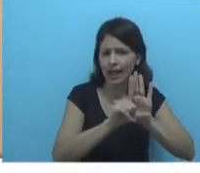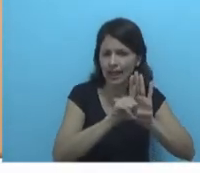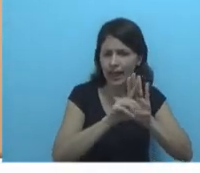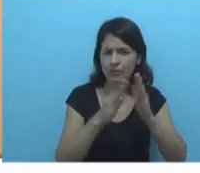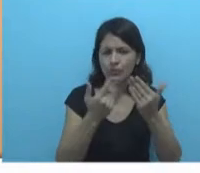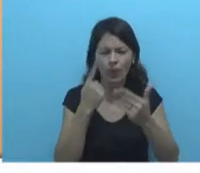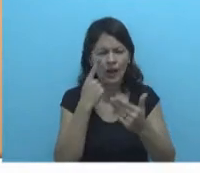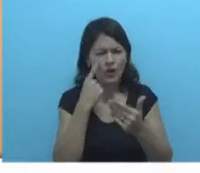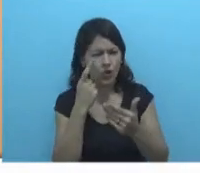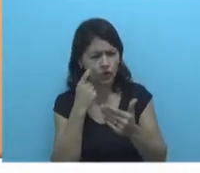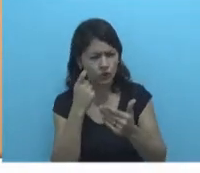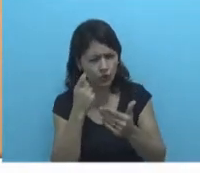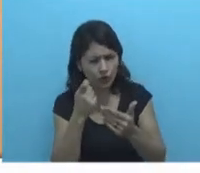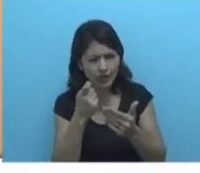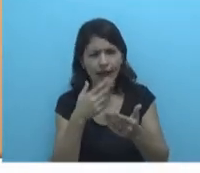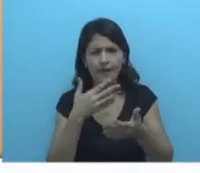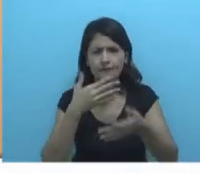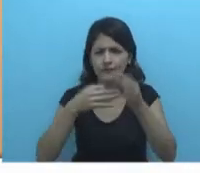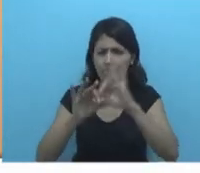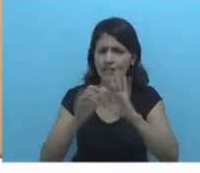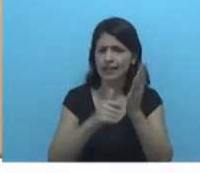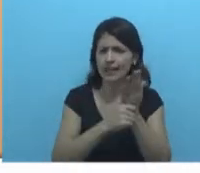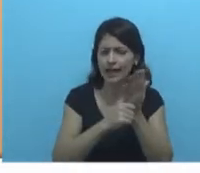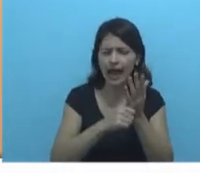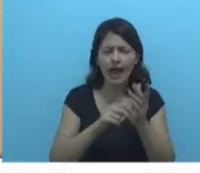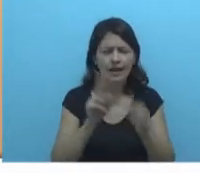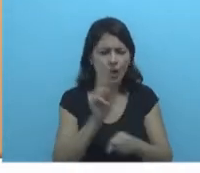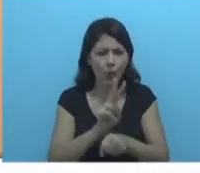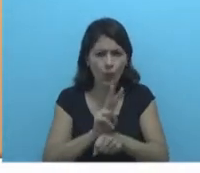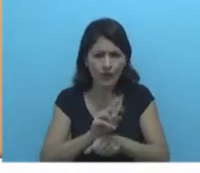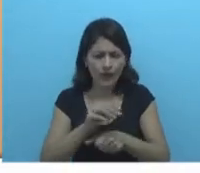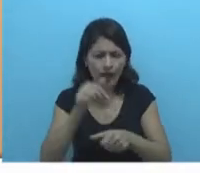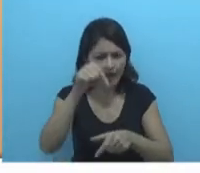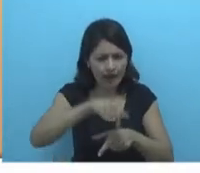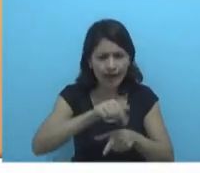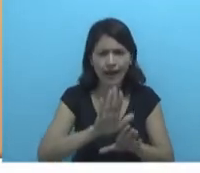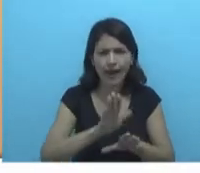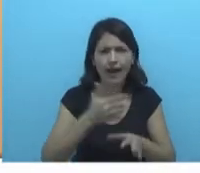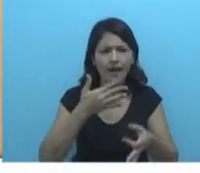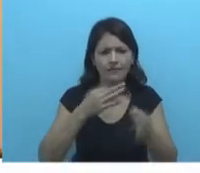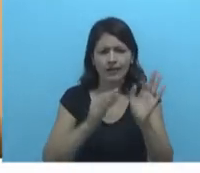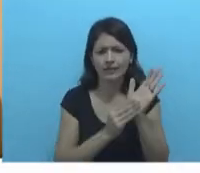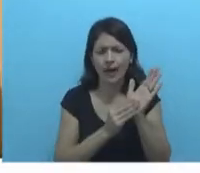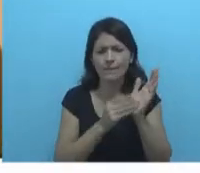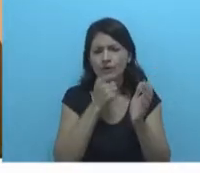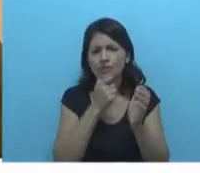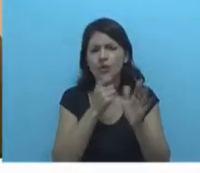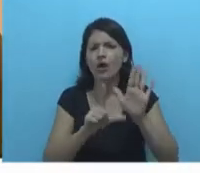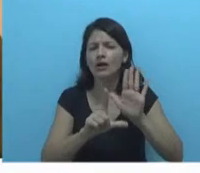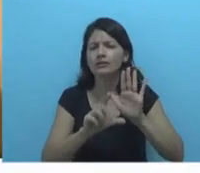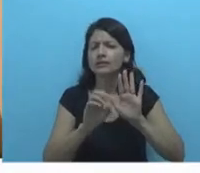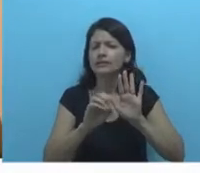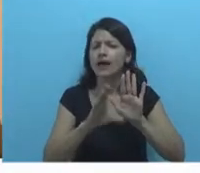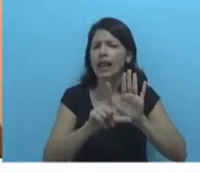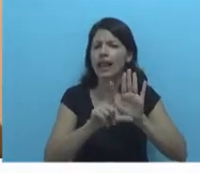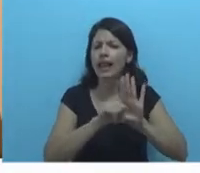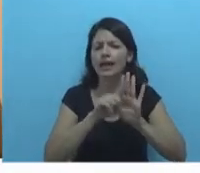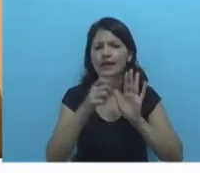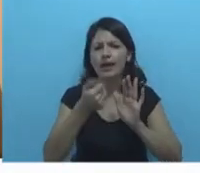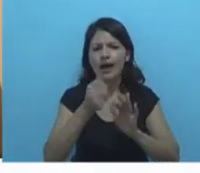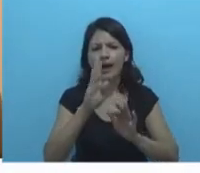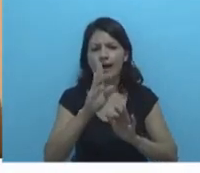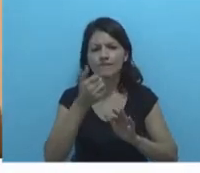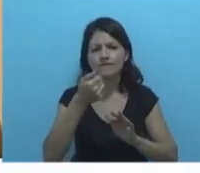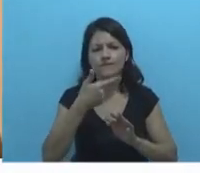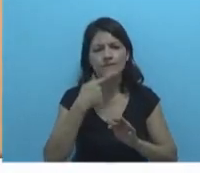todos estamos pidiendo, que los precios internos puedan ser accesibles, como fue la ley de abastecimiento, que